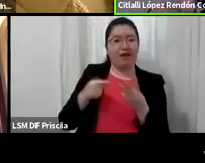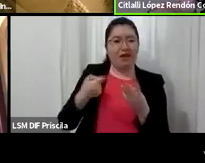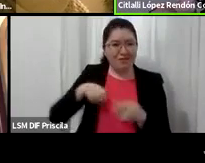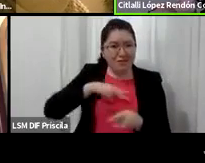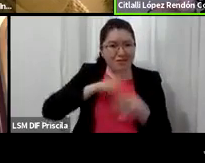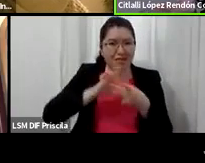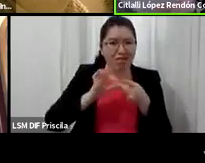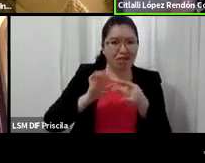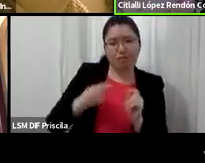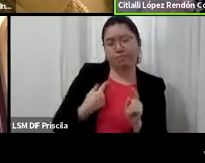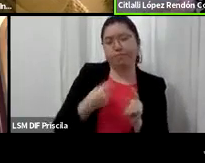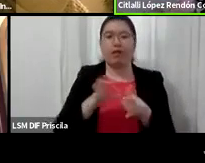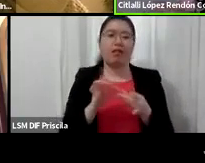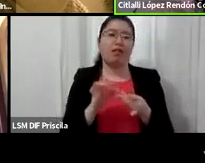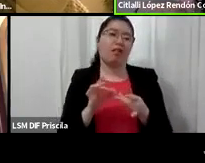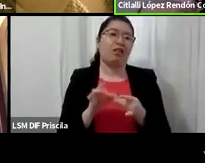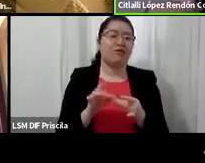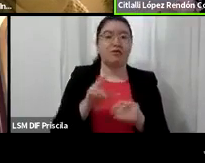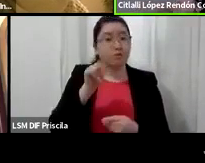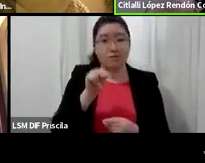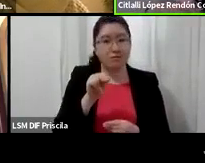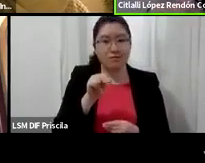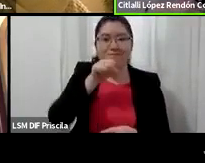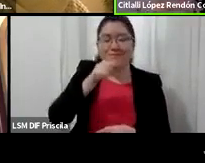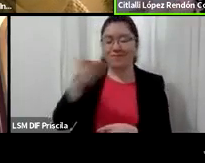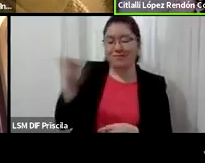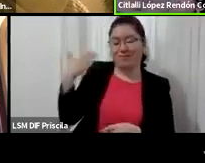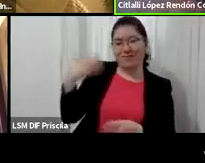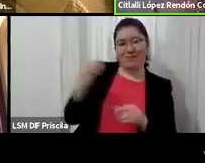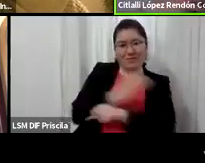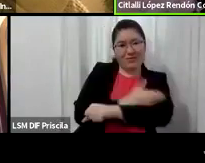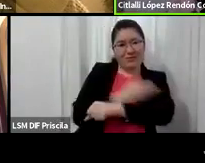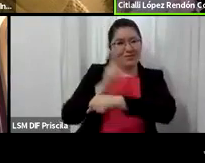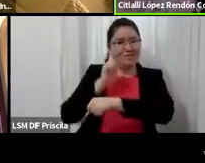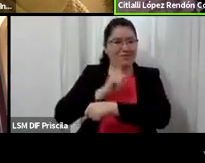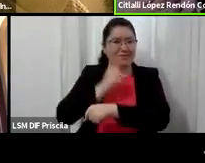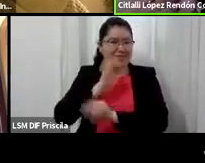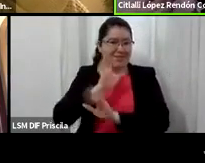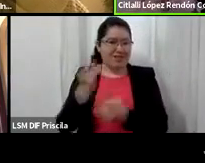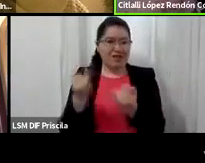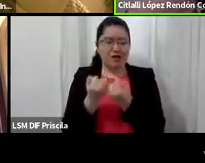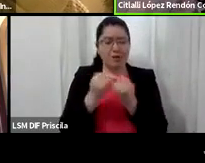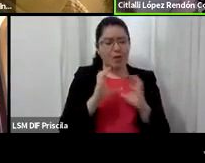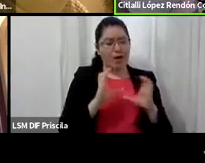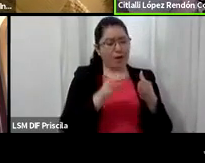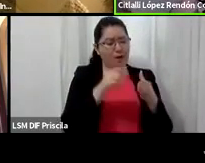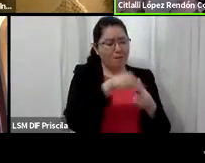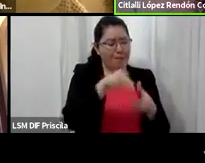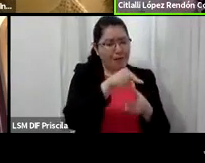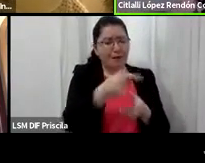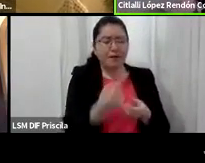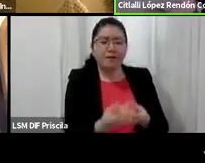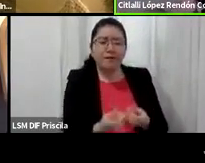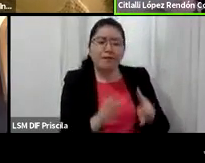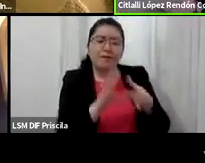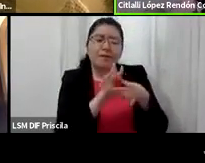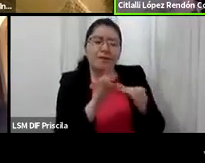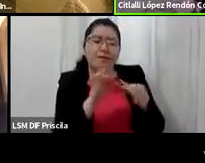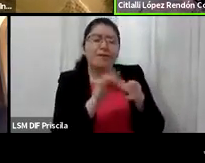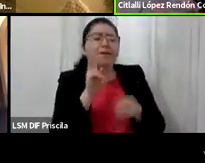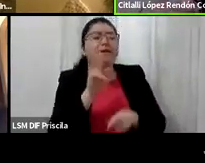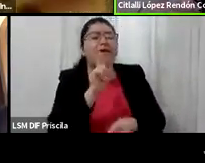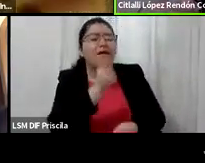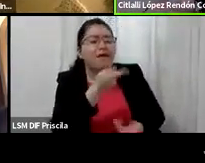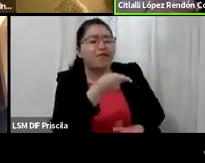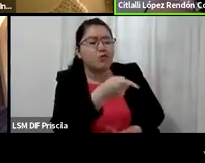sobre la mesa, ¿no? Vincular las voces de esas otras comunidades con quienes trabajamos para construir esa reflexión